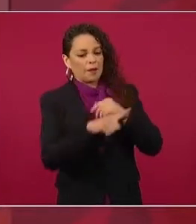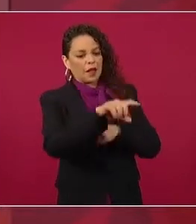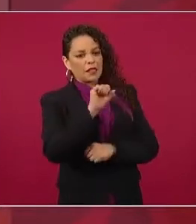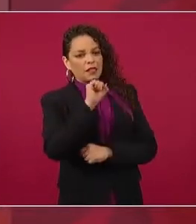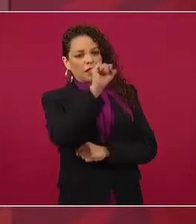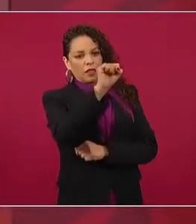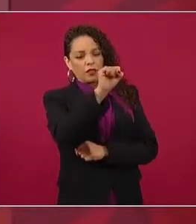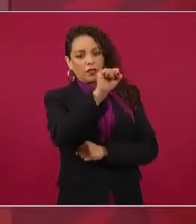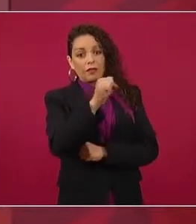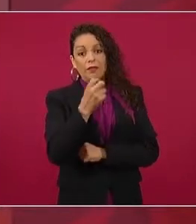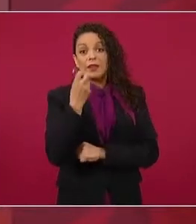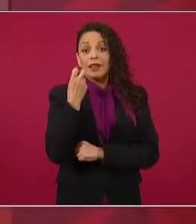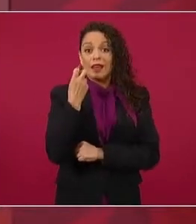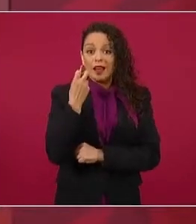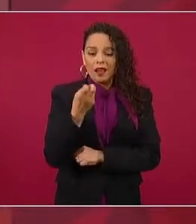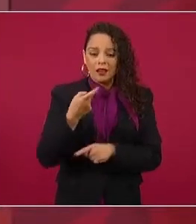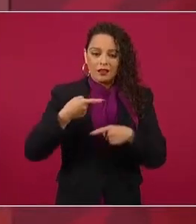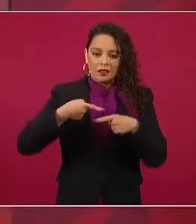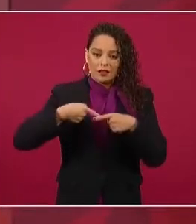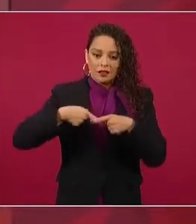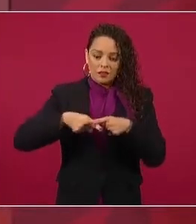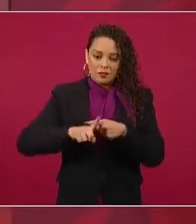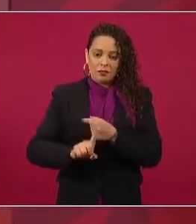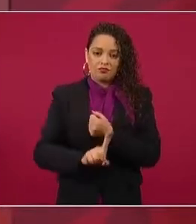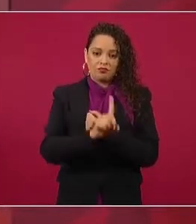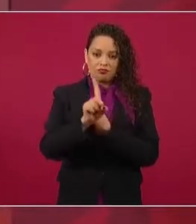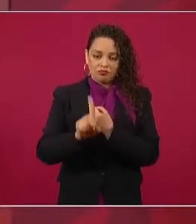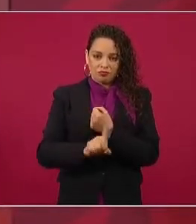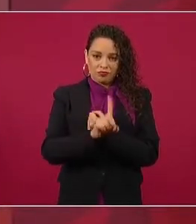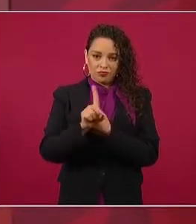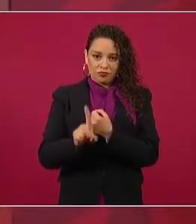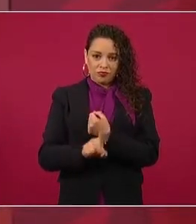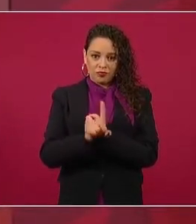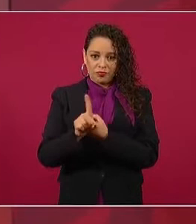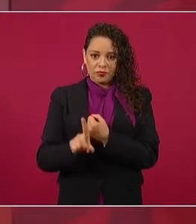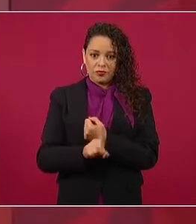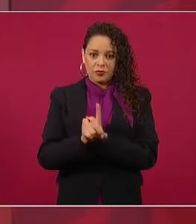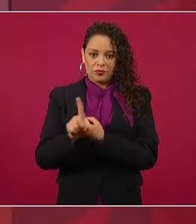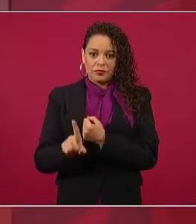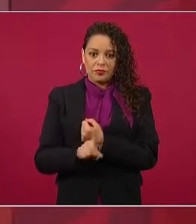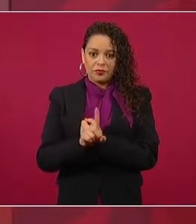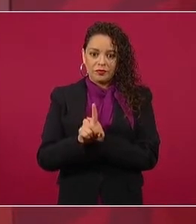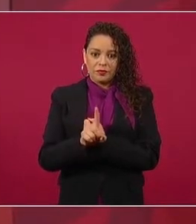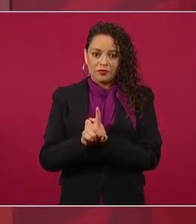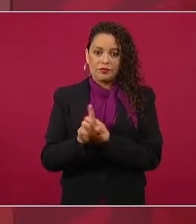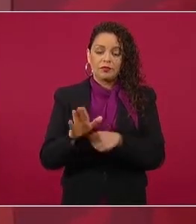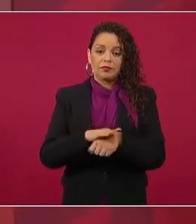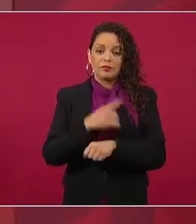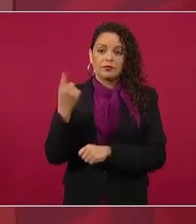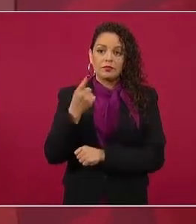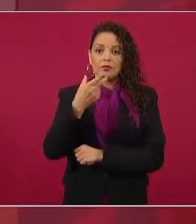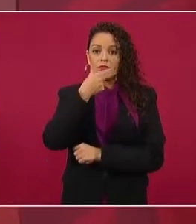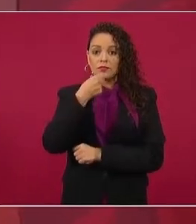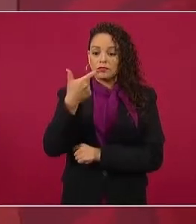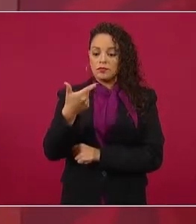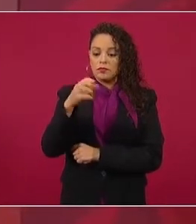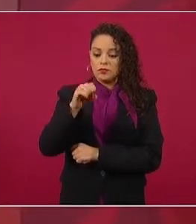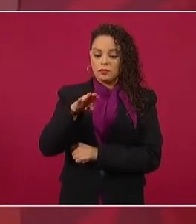y esto llevó a que Gómez Urrutia